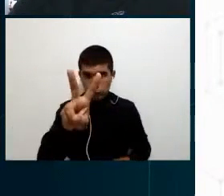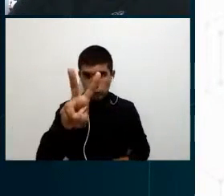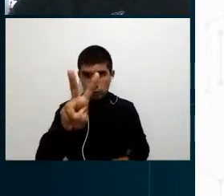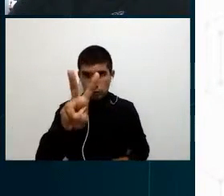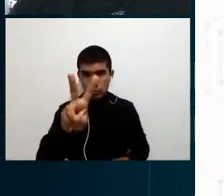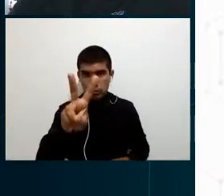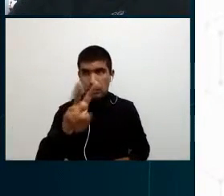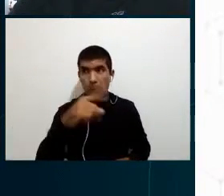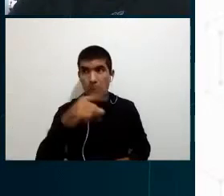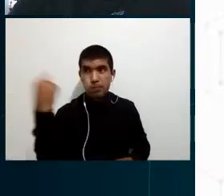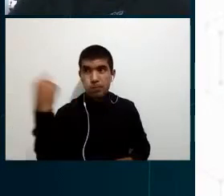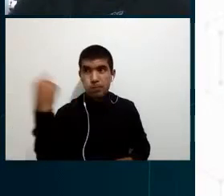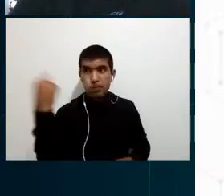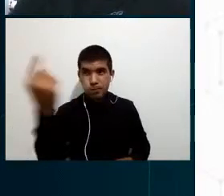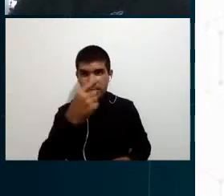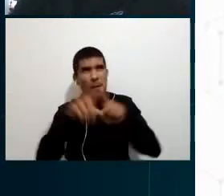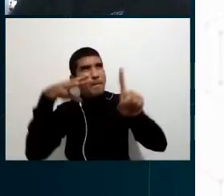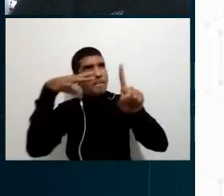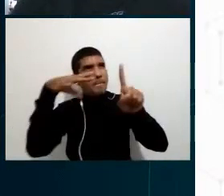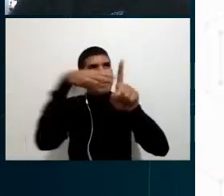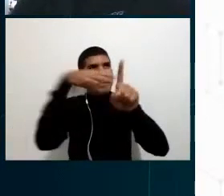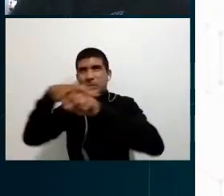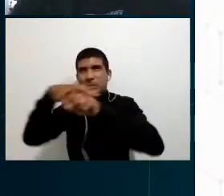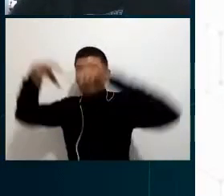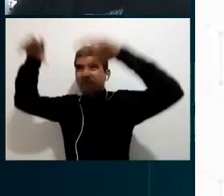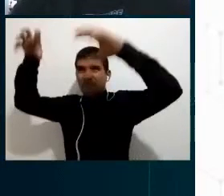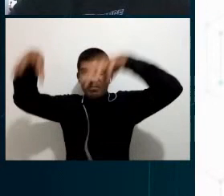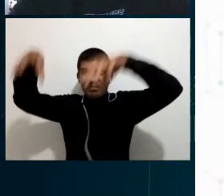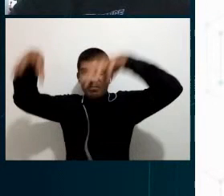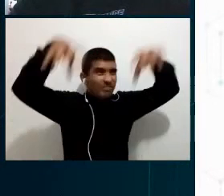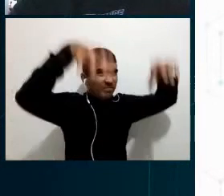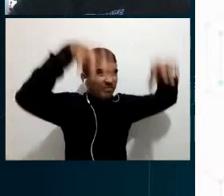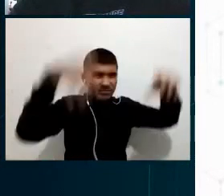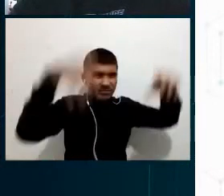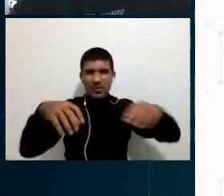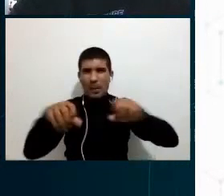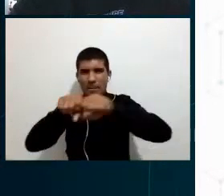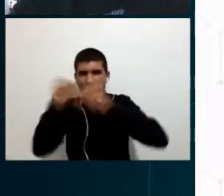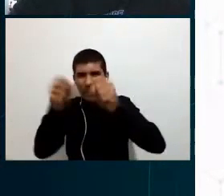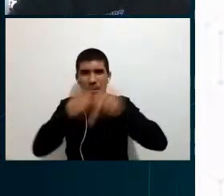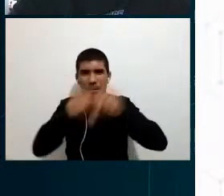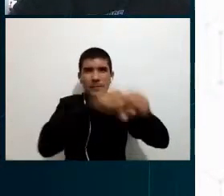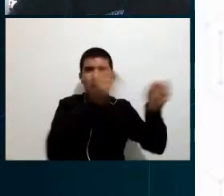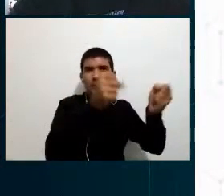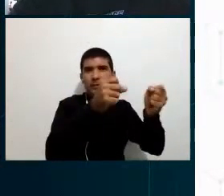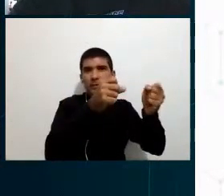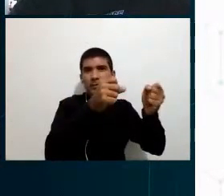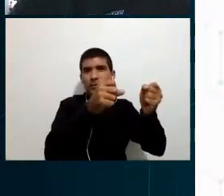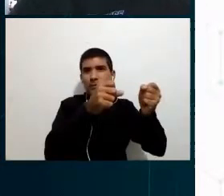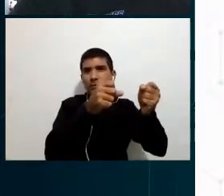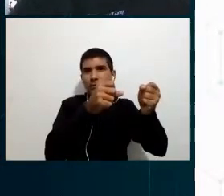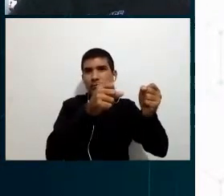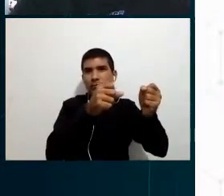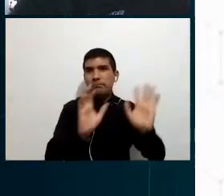176.250 kilogramos de CO2 en 130 años. Y cada año tendríamos una emisión de